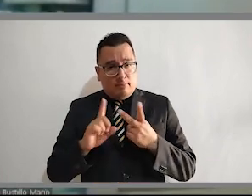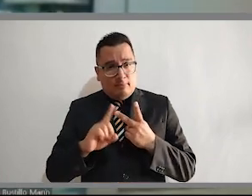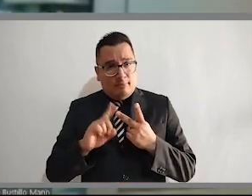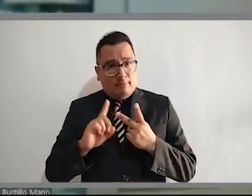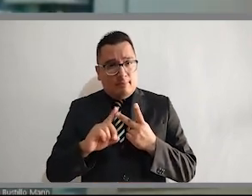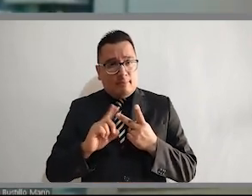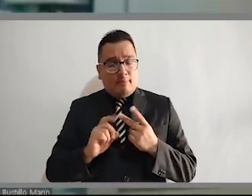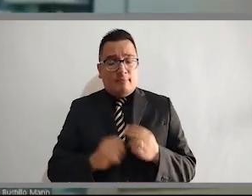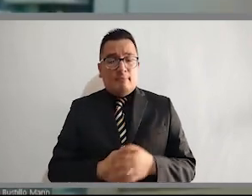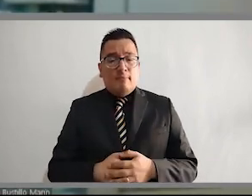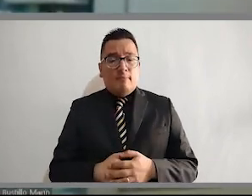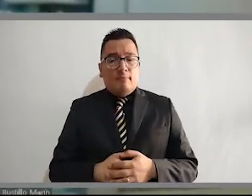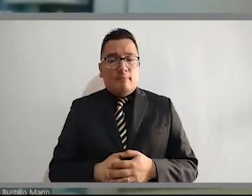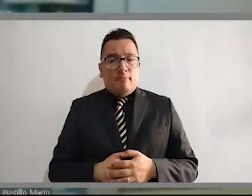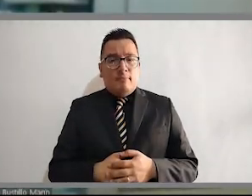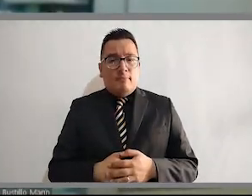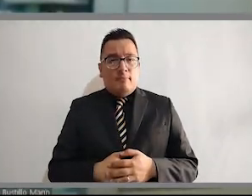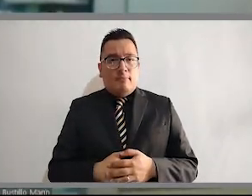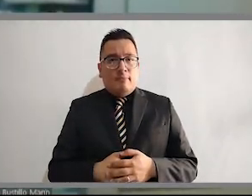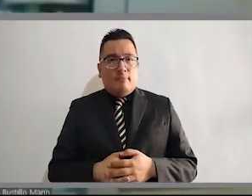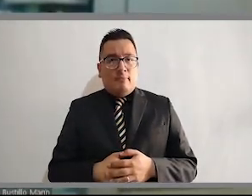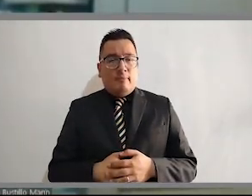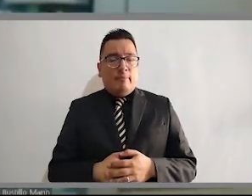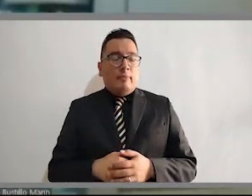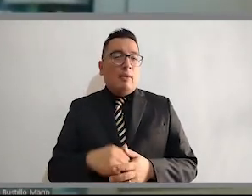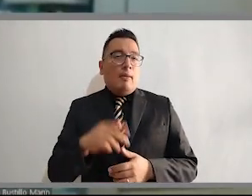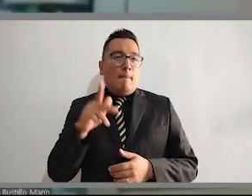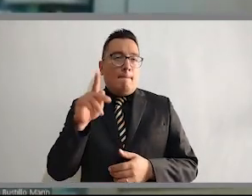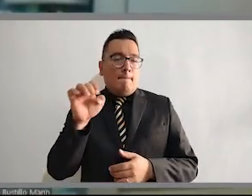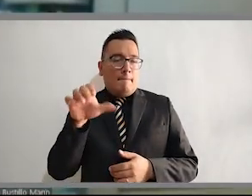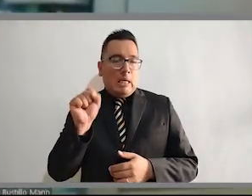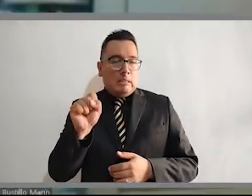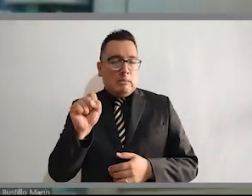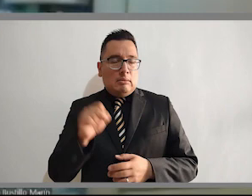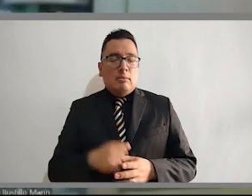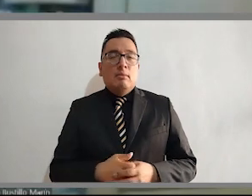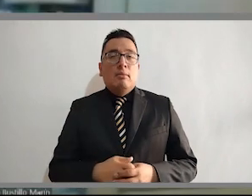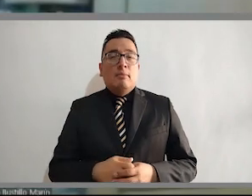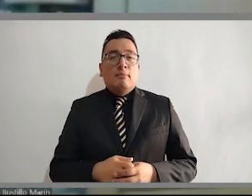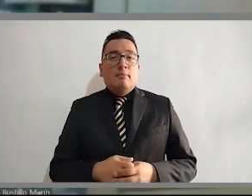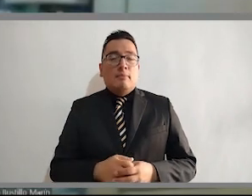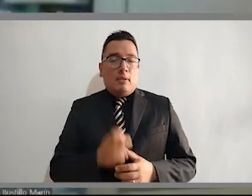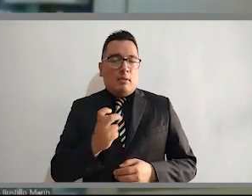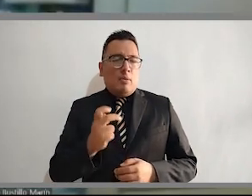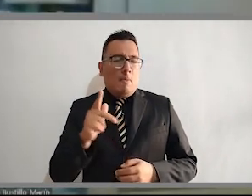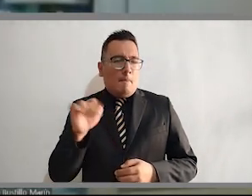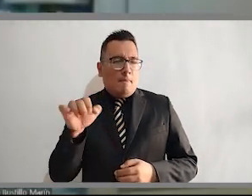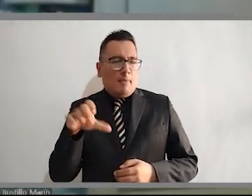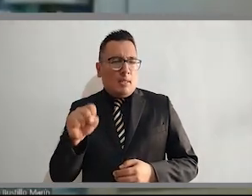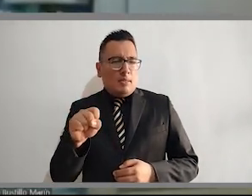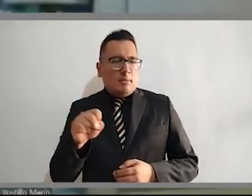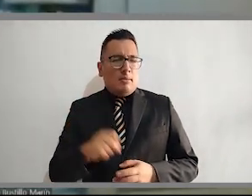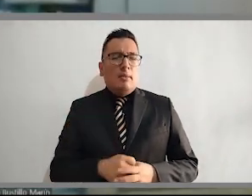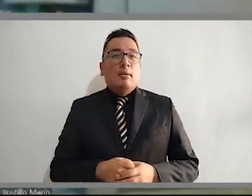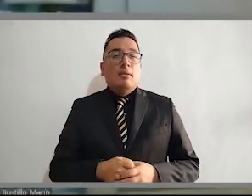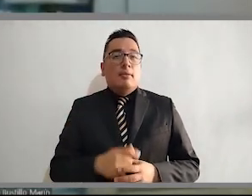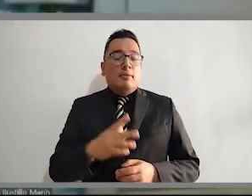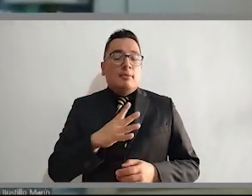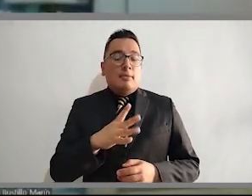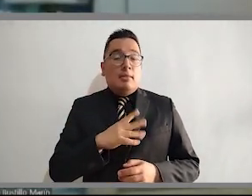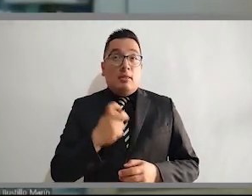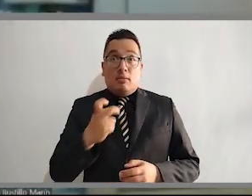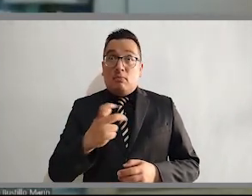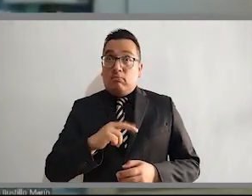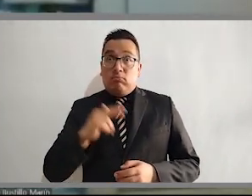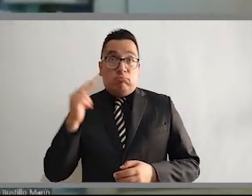La segunda, en el procedimiento especial sancionador. Este procedimiento especial sancionador